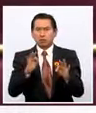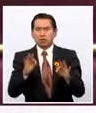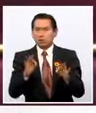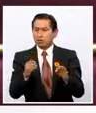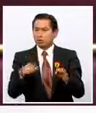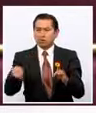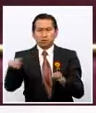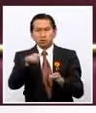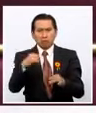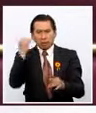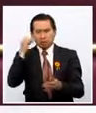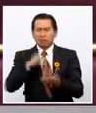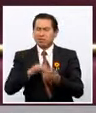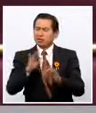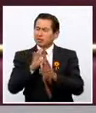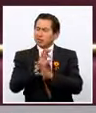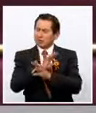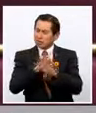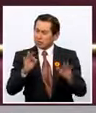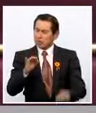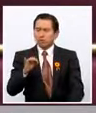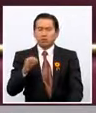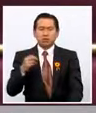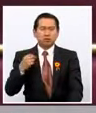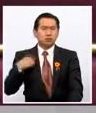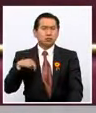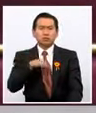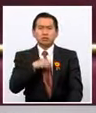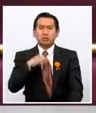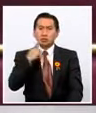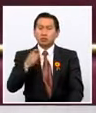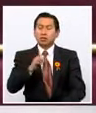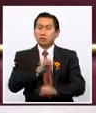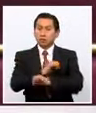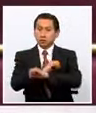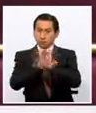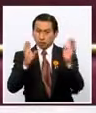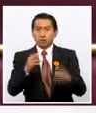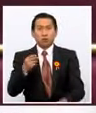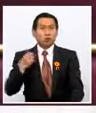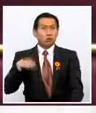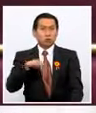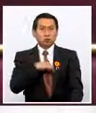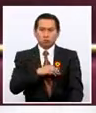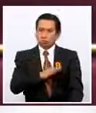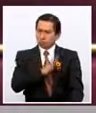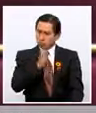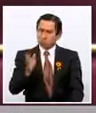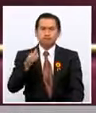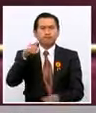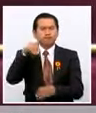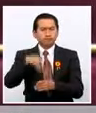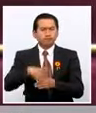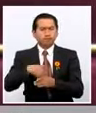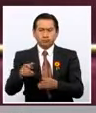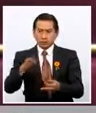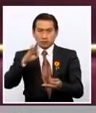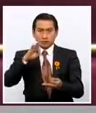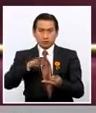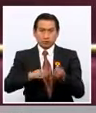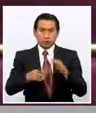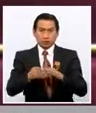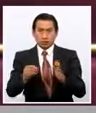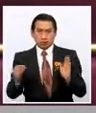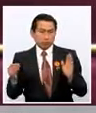y lo seguiremos diciendo con firmeza que vamos a ir a elecciones en la fecha que